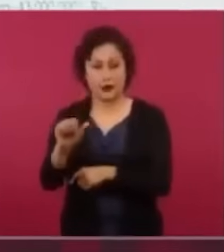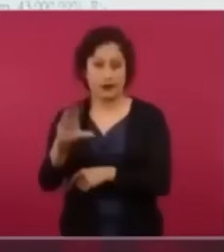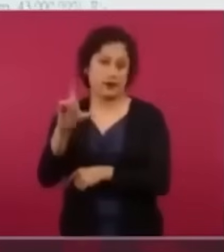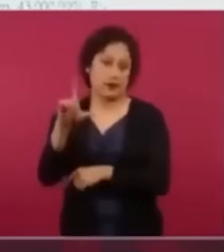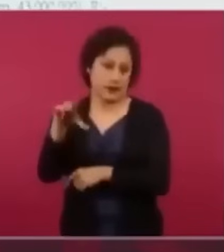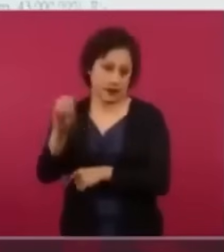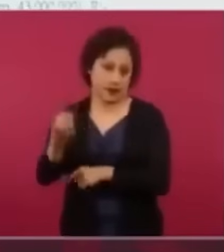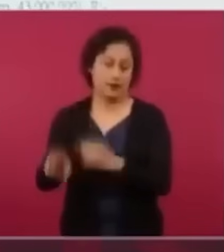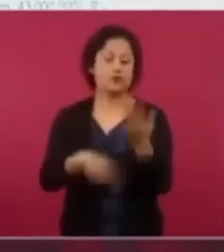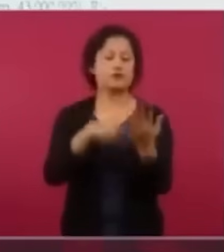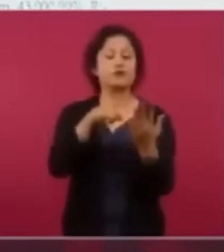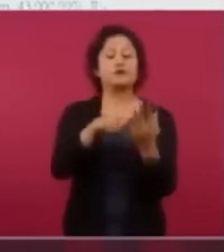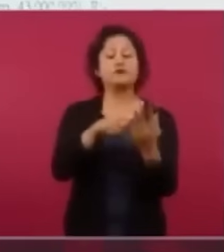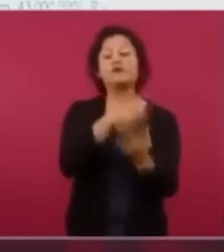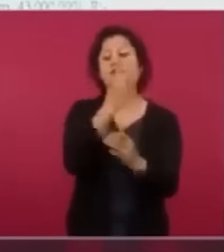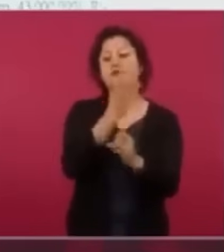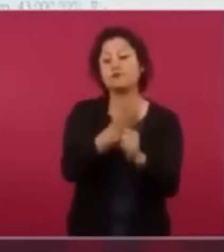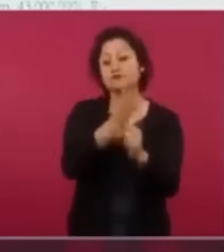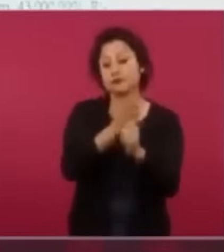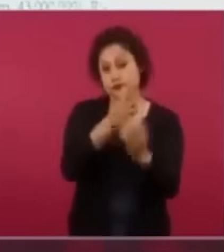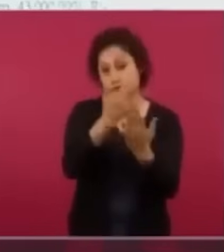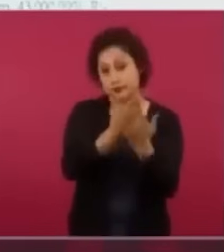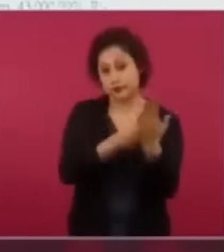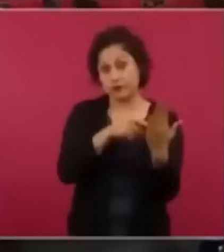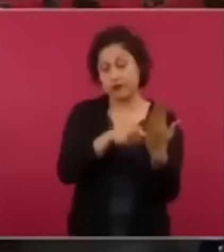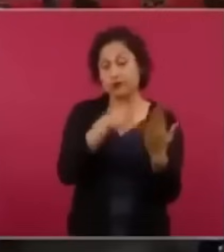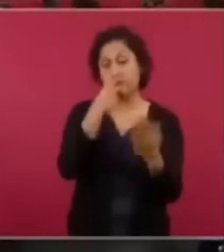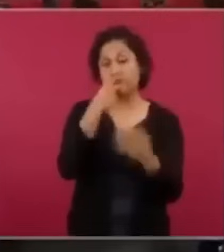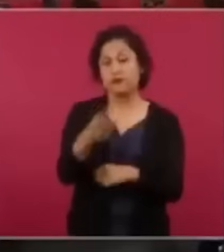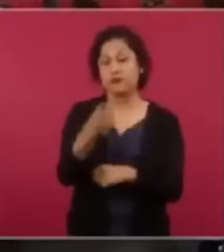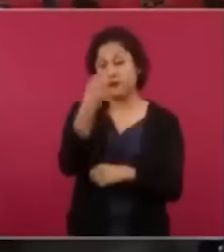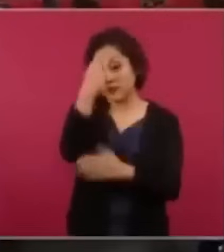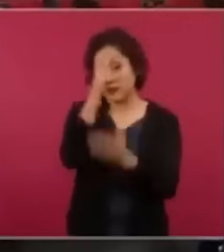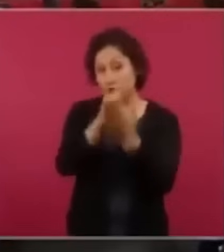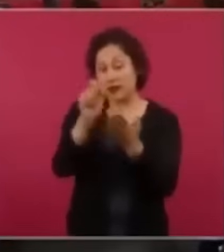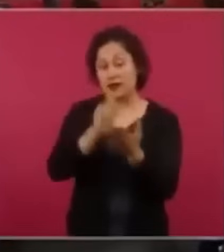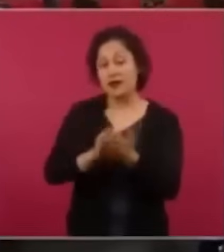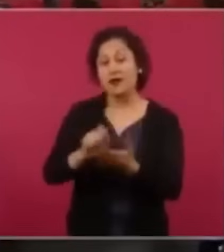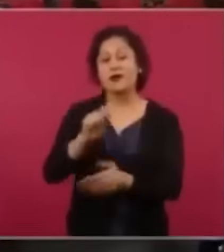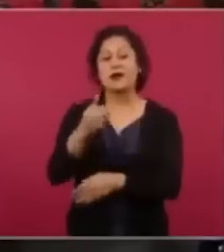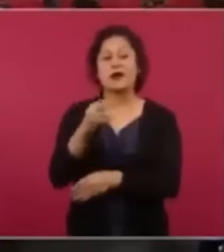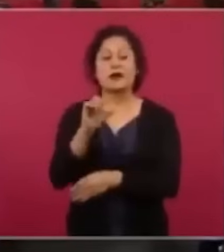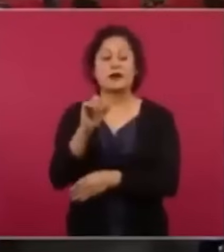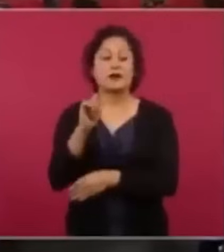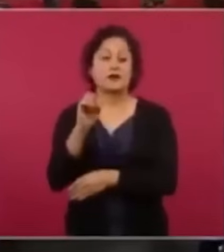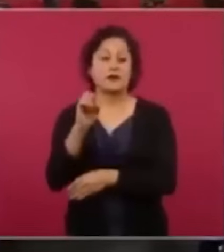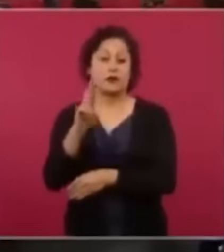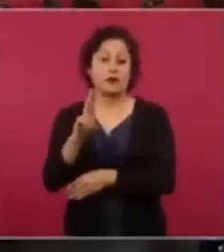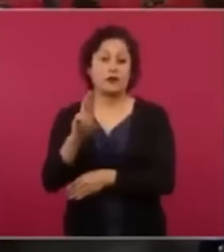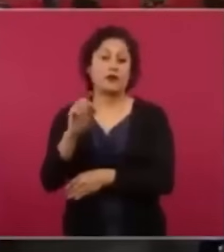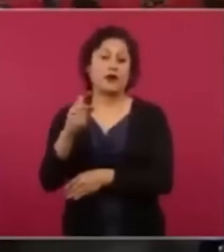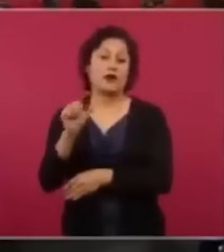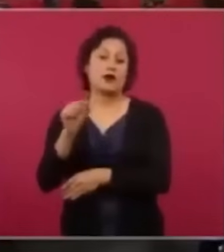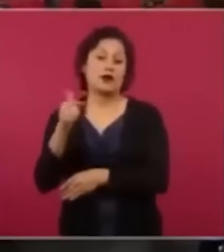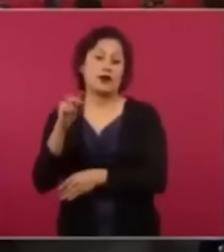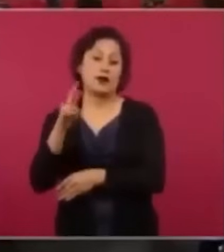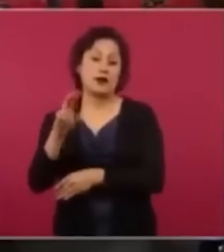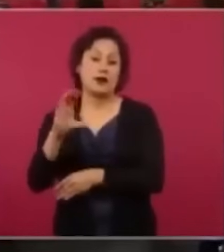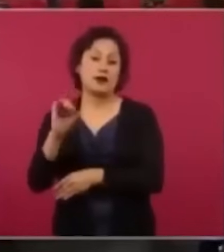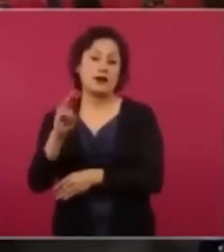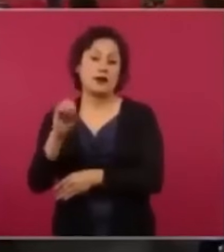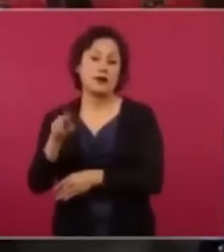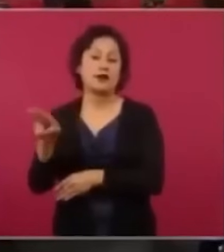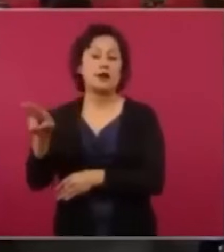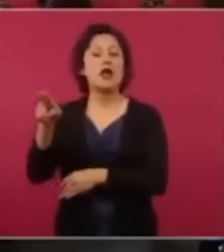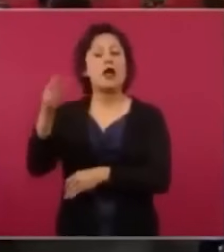En tercer lugar está el escritor Héctor Aguilar Camín, al frente del grupo Nexos,